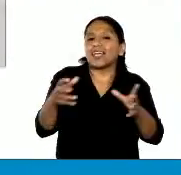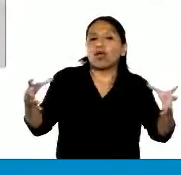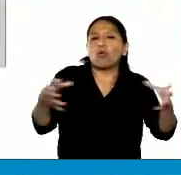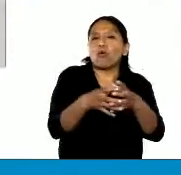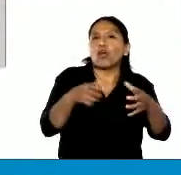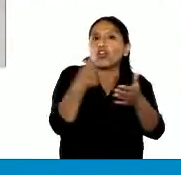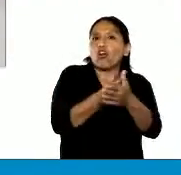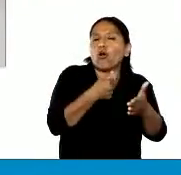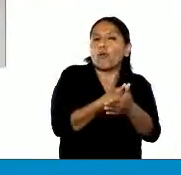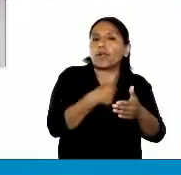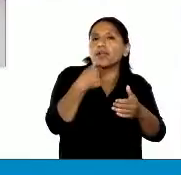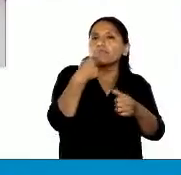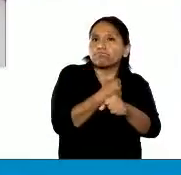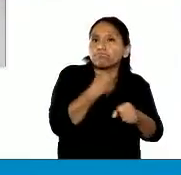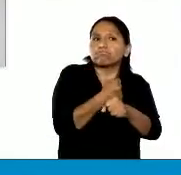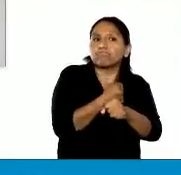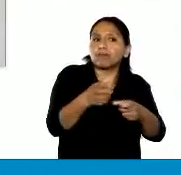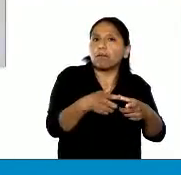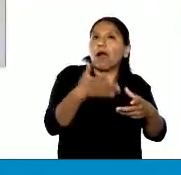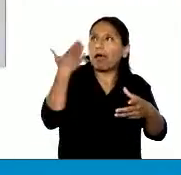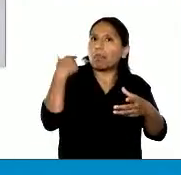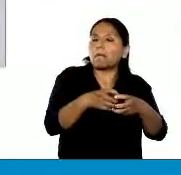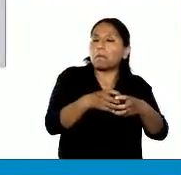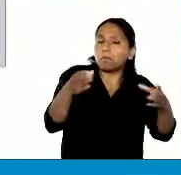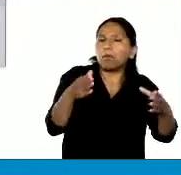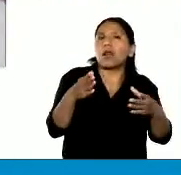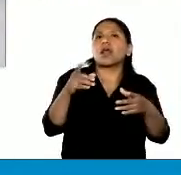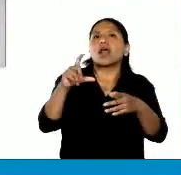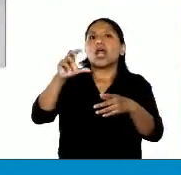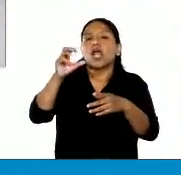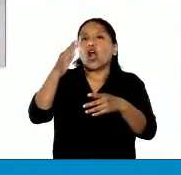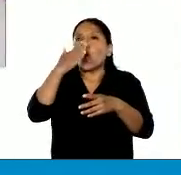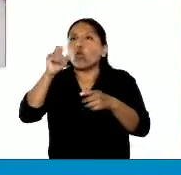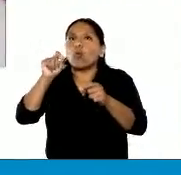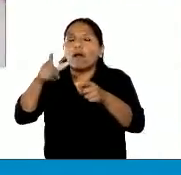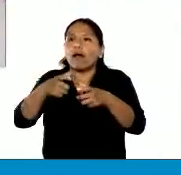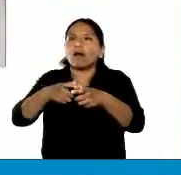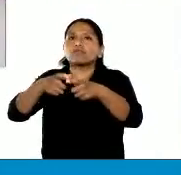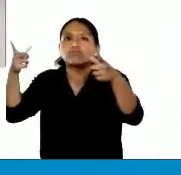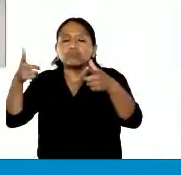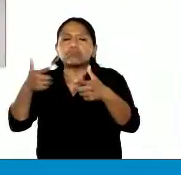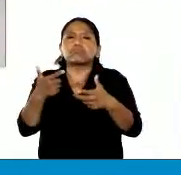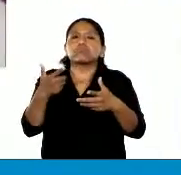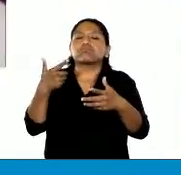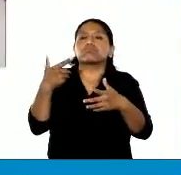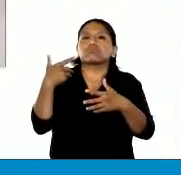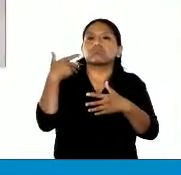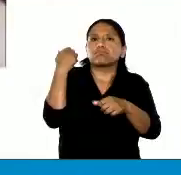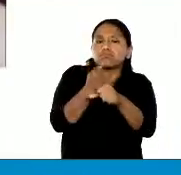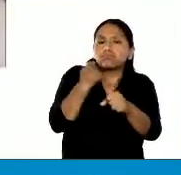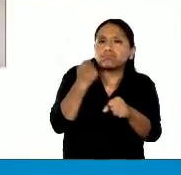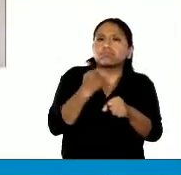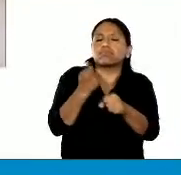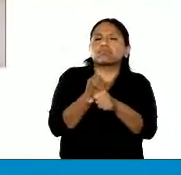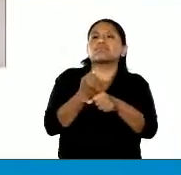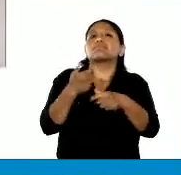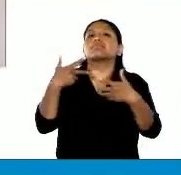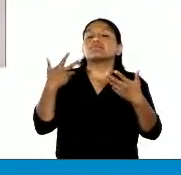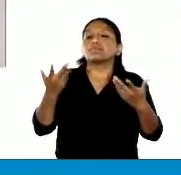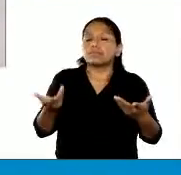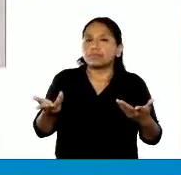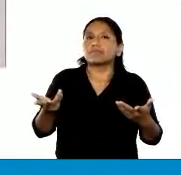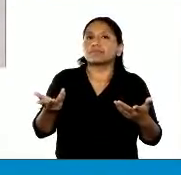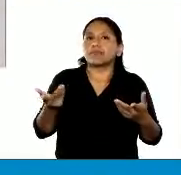combativo que iba creciendo desde el Cordobazo a las coordinadoras interfabriles y las jornadas de lucha contra el Plan Rodrigo,